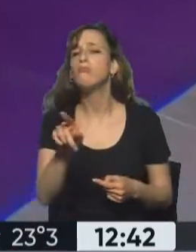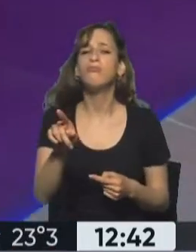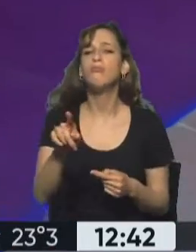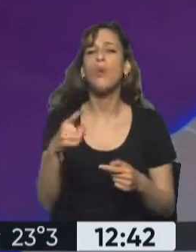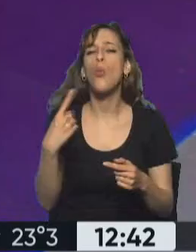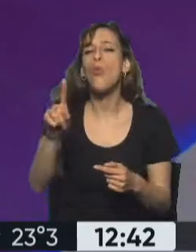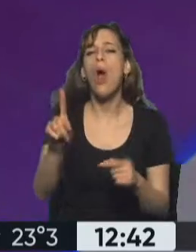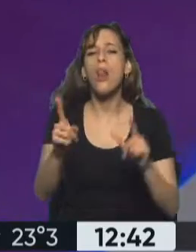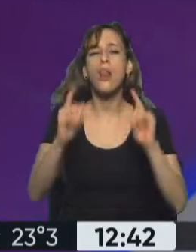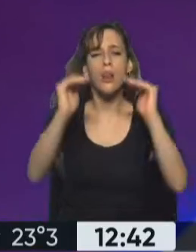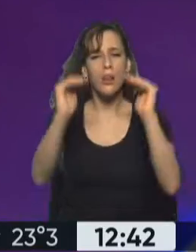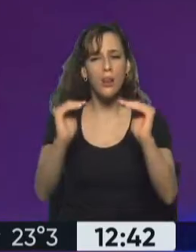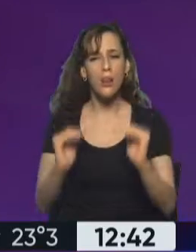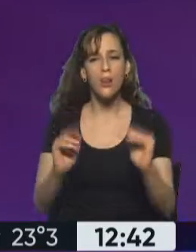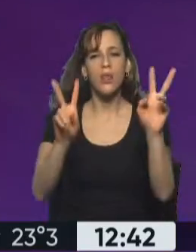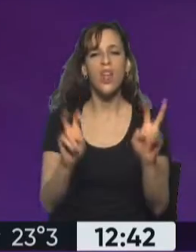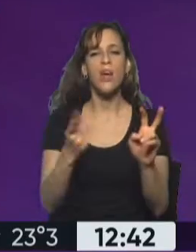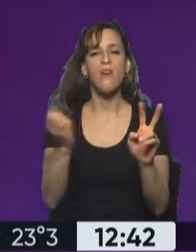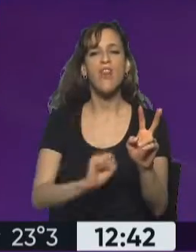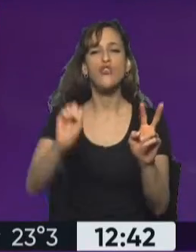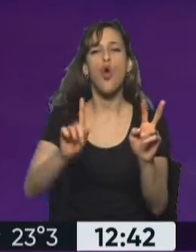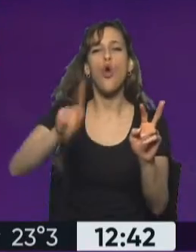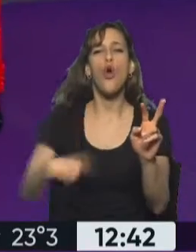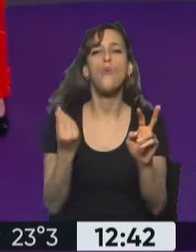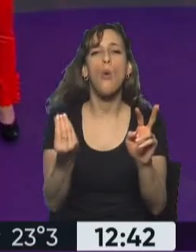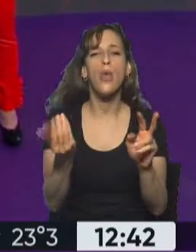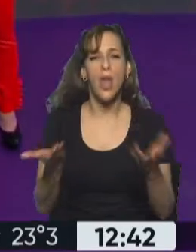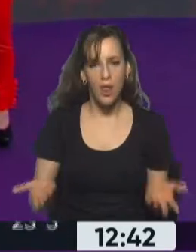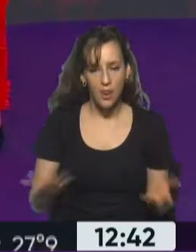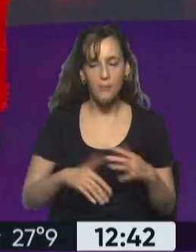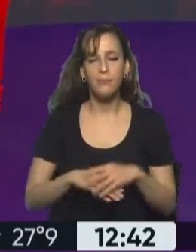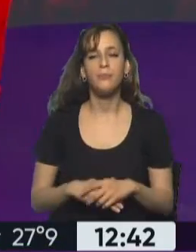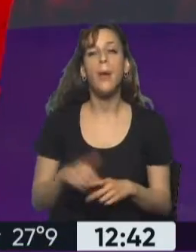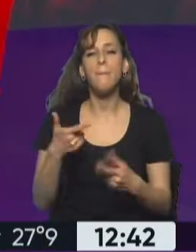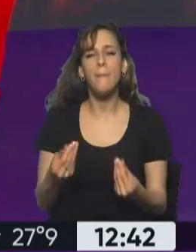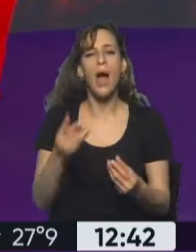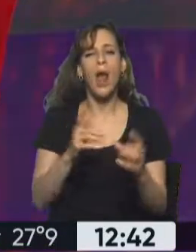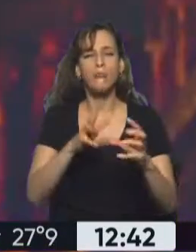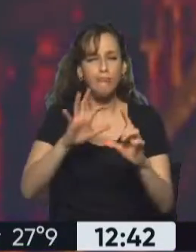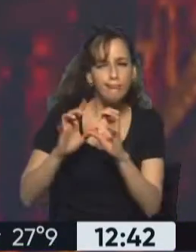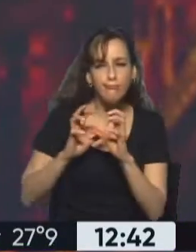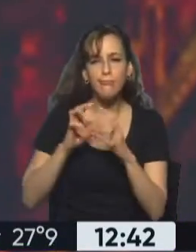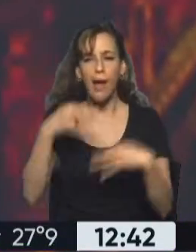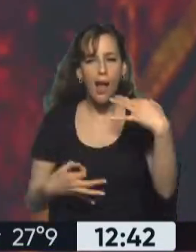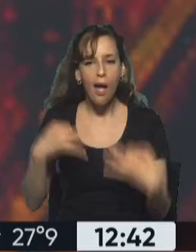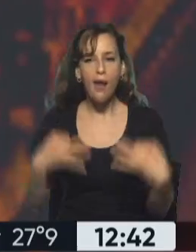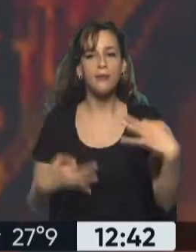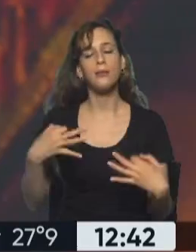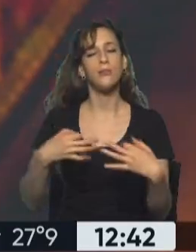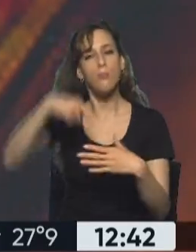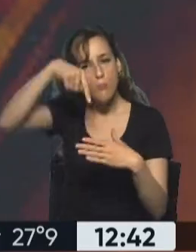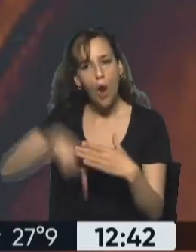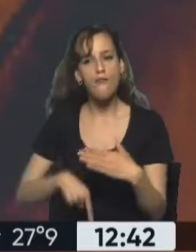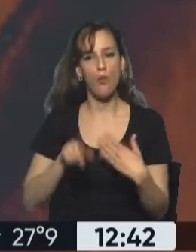principales variables de la inflación, de las causales de la inflación, para poder hacer un análisis, un recorrido de lo que a mi entender